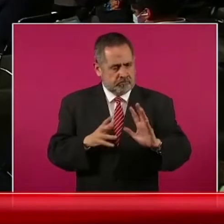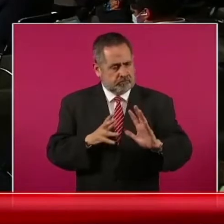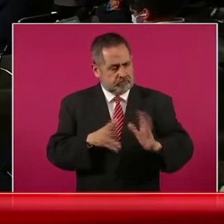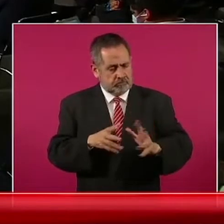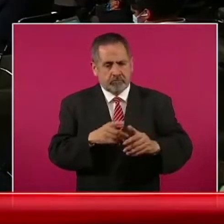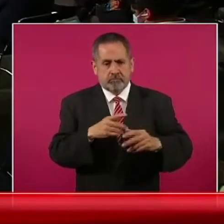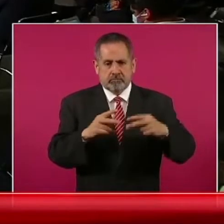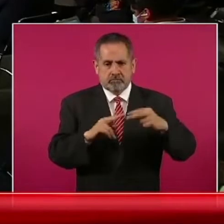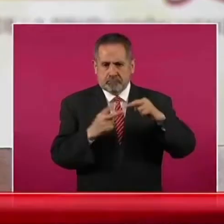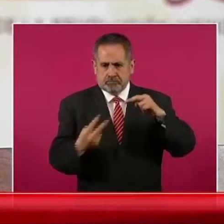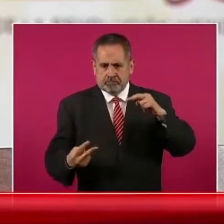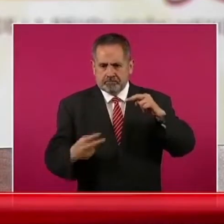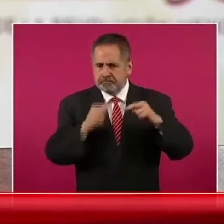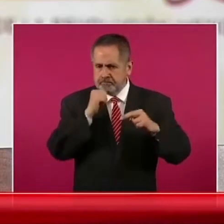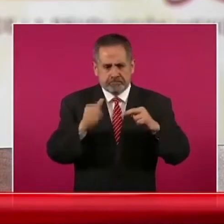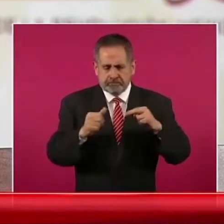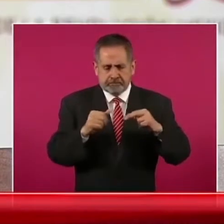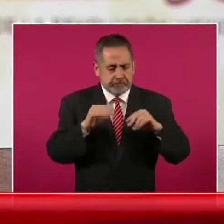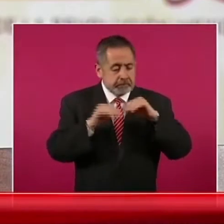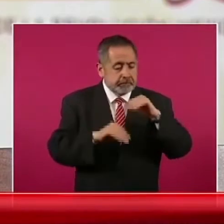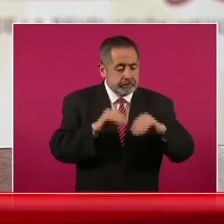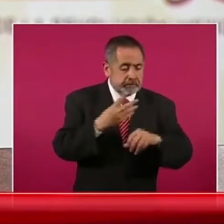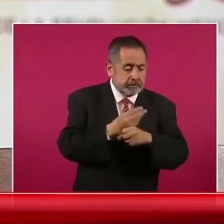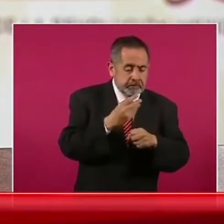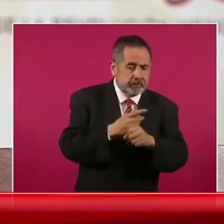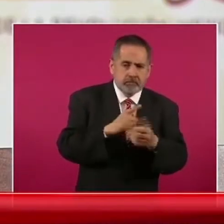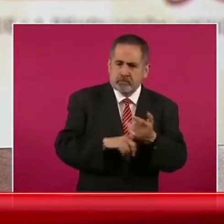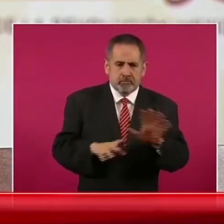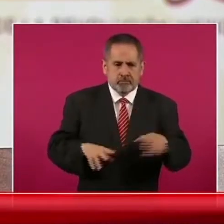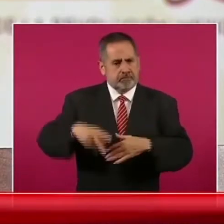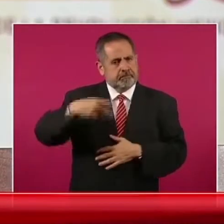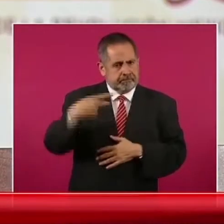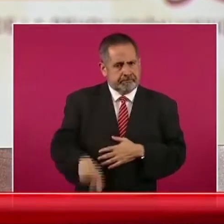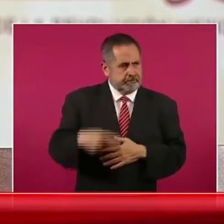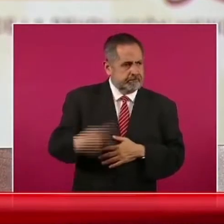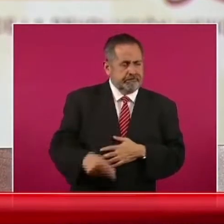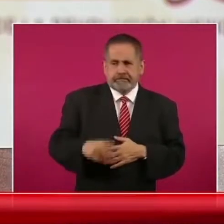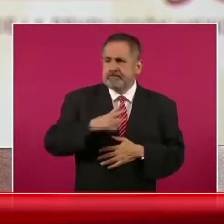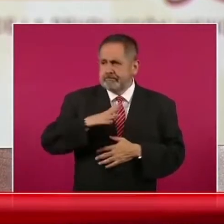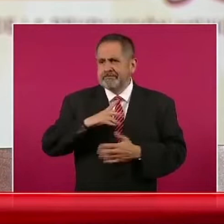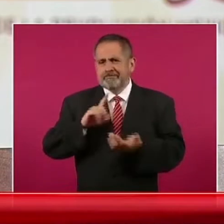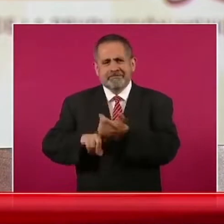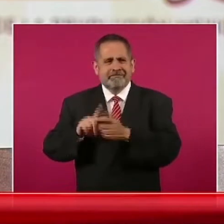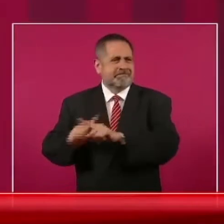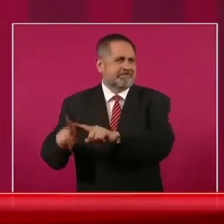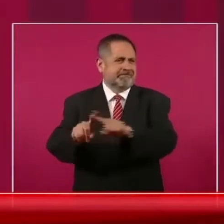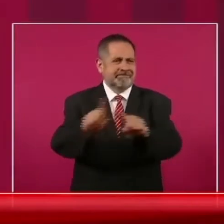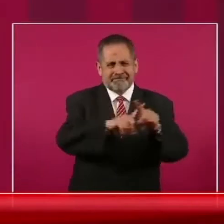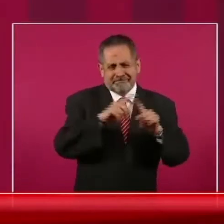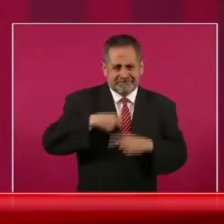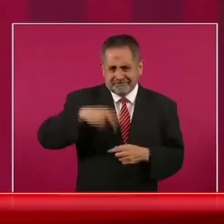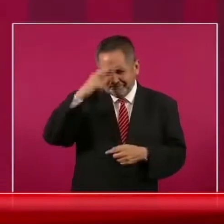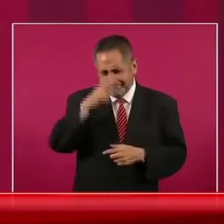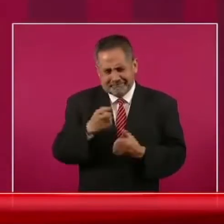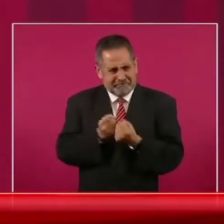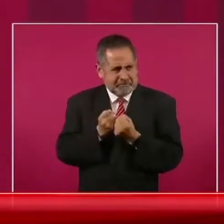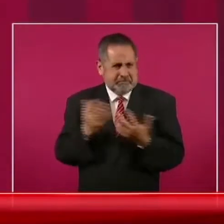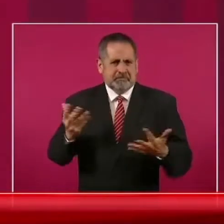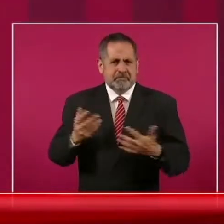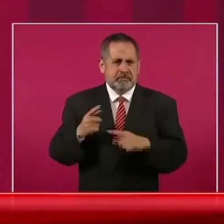por las distintas variedades de maíz nativo que existen en nuestro país